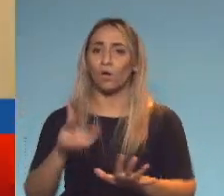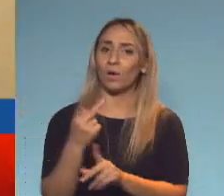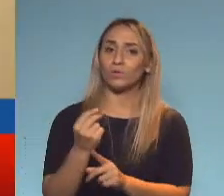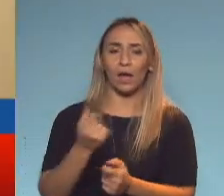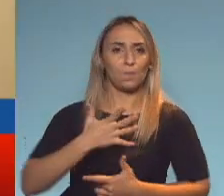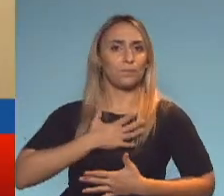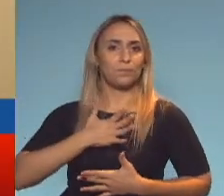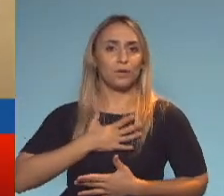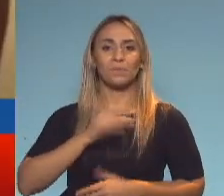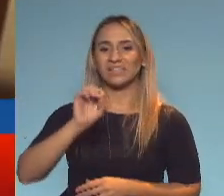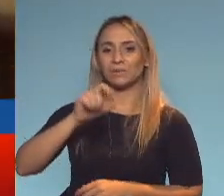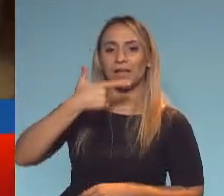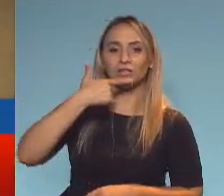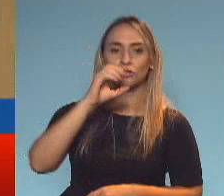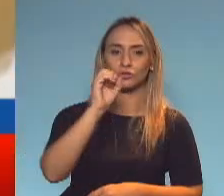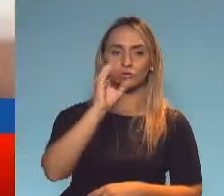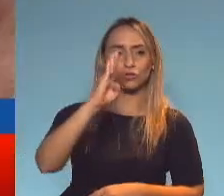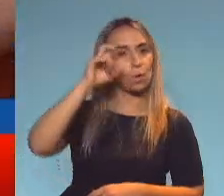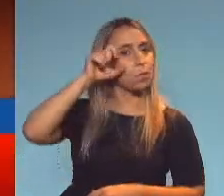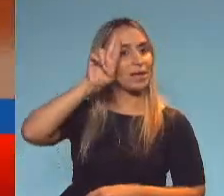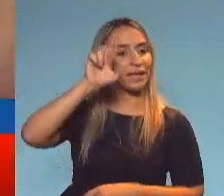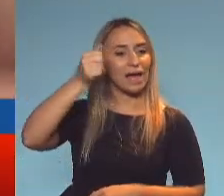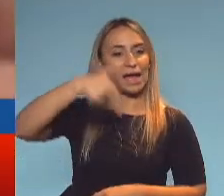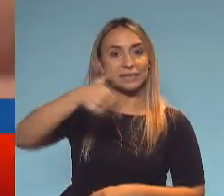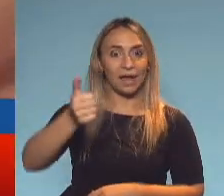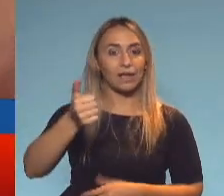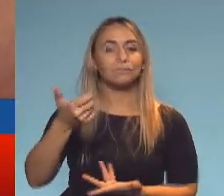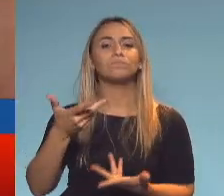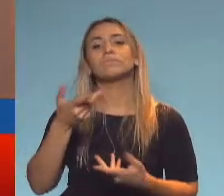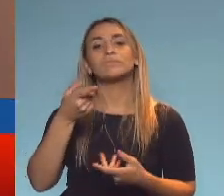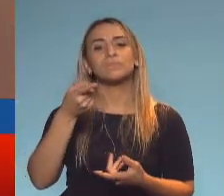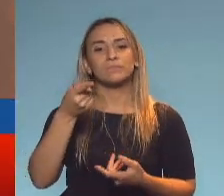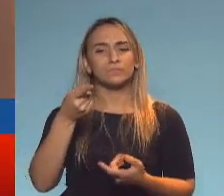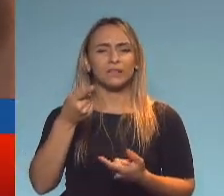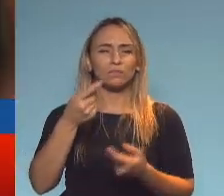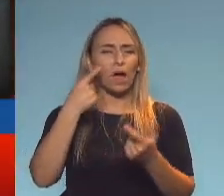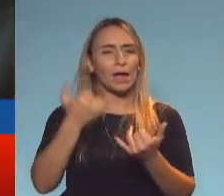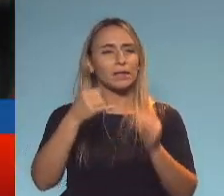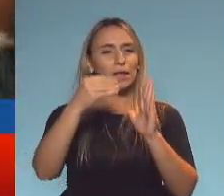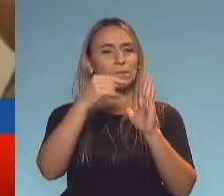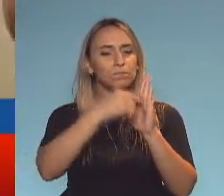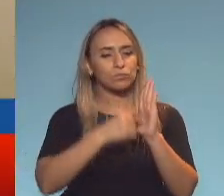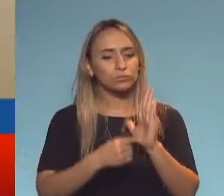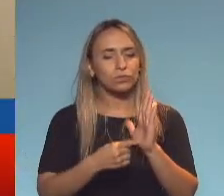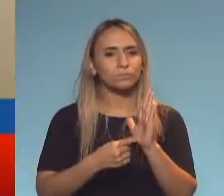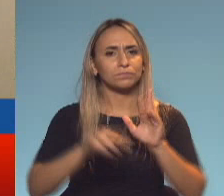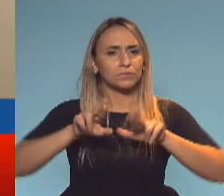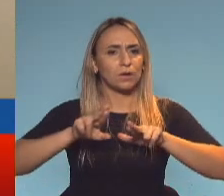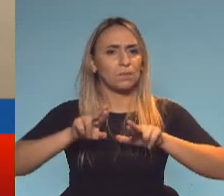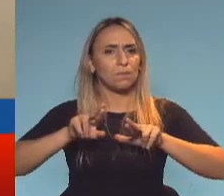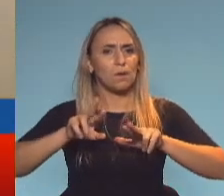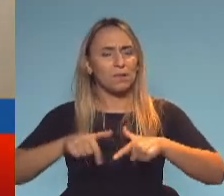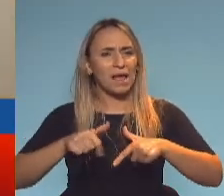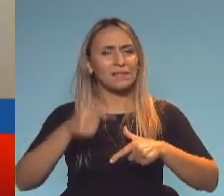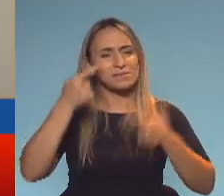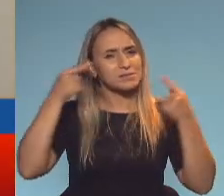vacuna soberana. Y ahí me gustaría que nos centremos en algunos datos, porque va a ser un plan de inmunización que va a llegar a